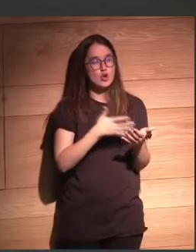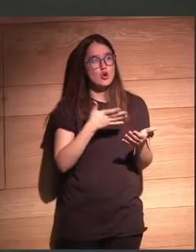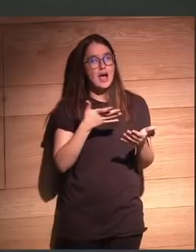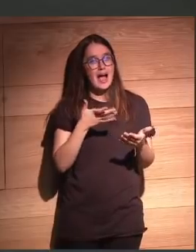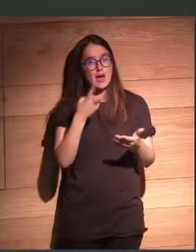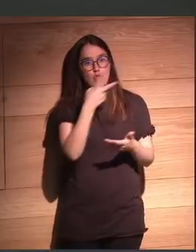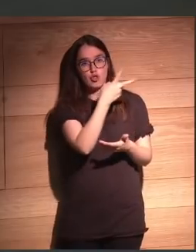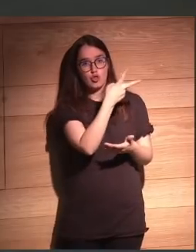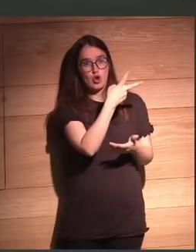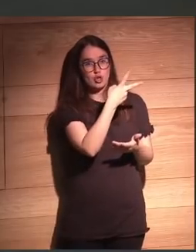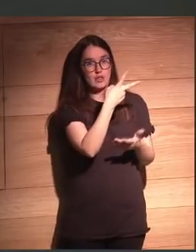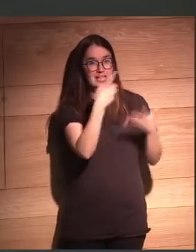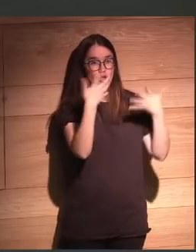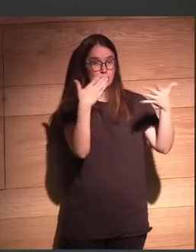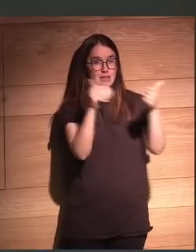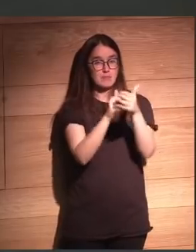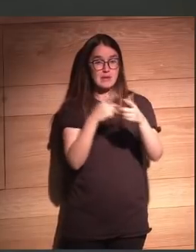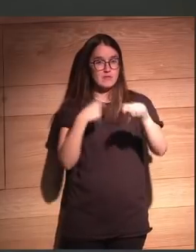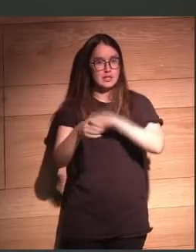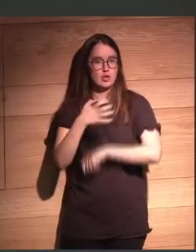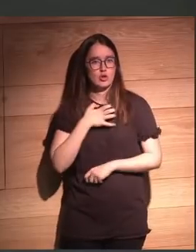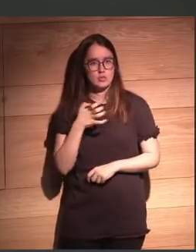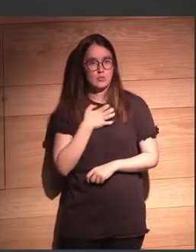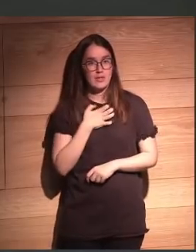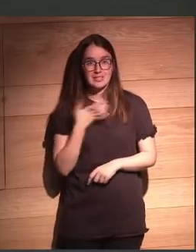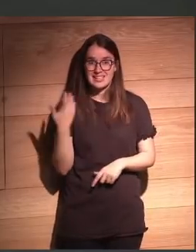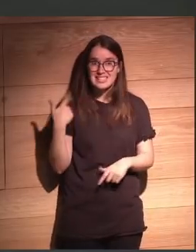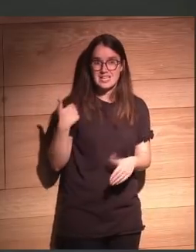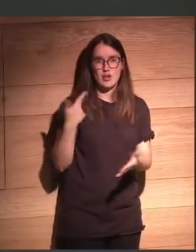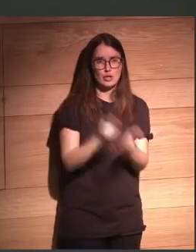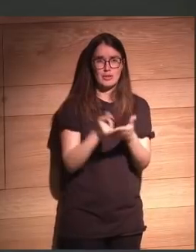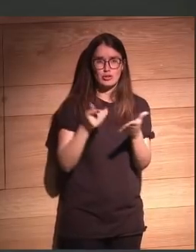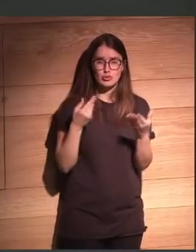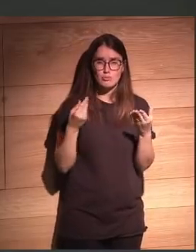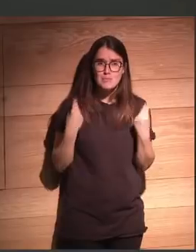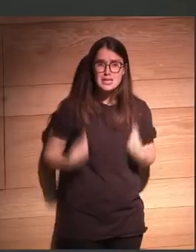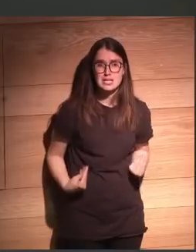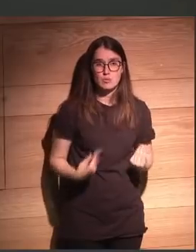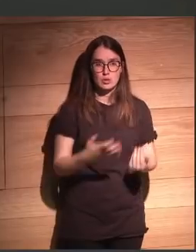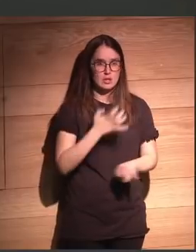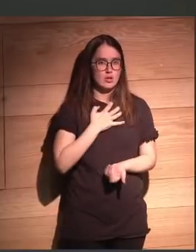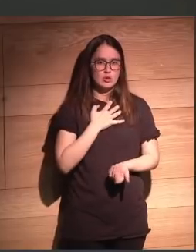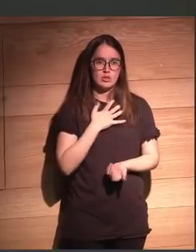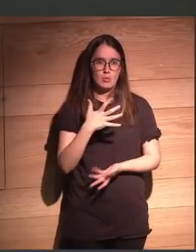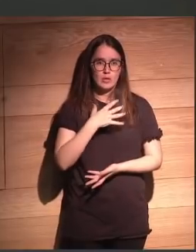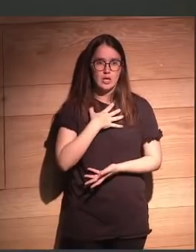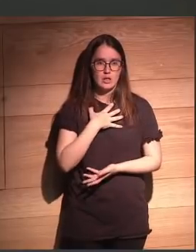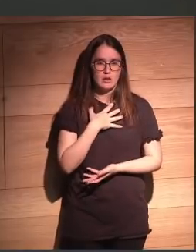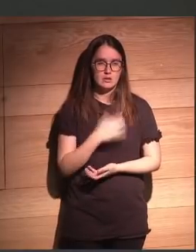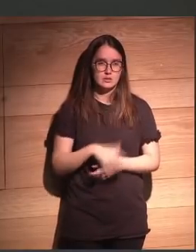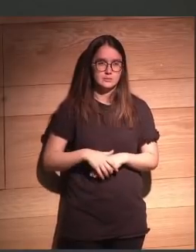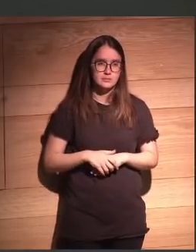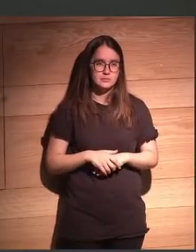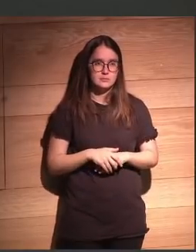a 210.000. Es que ya estamos en esa línea otra vez. Hombre, es que no puede ser.